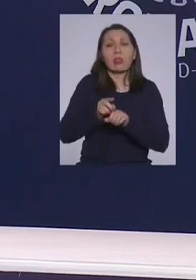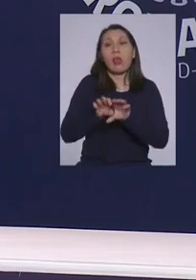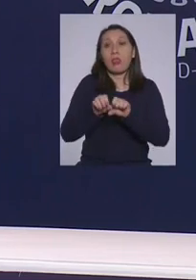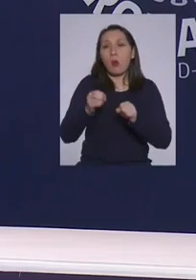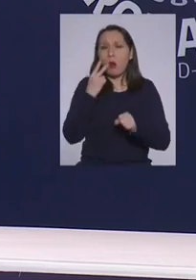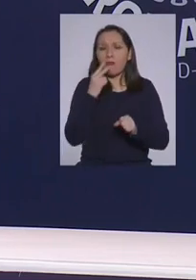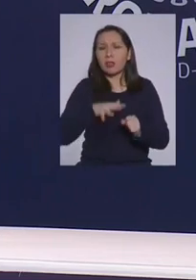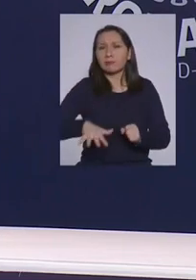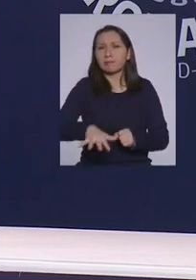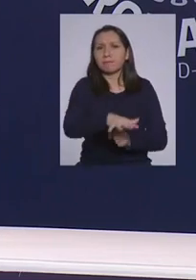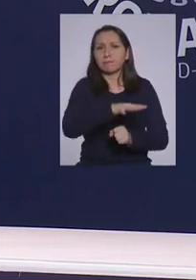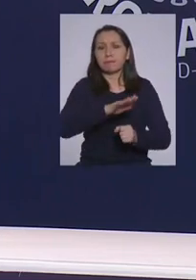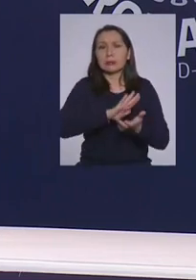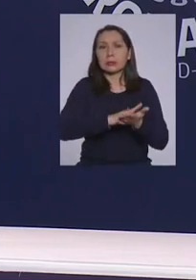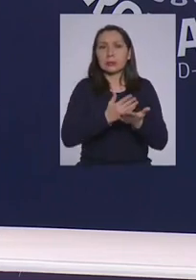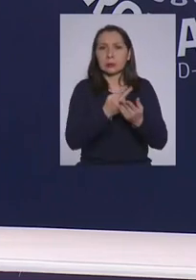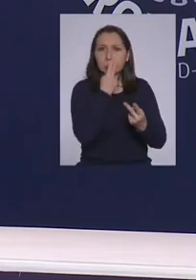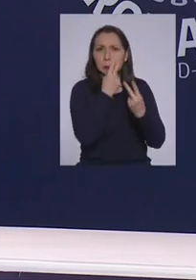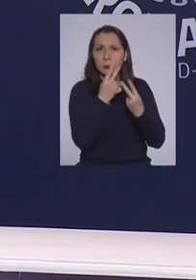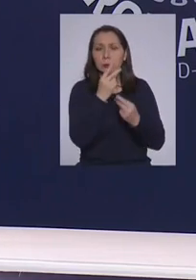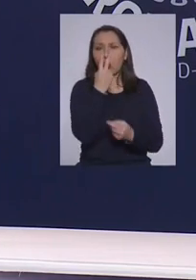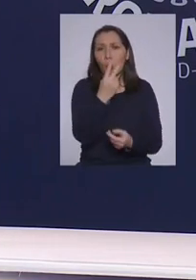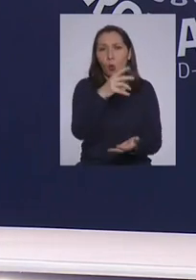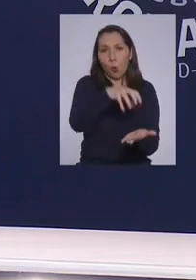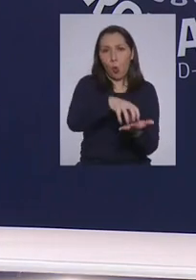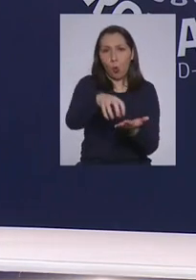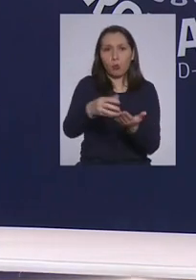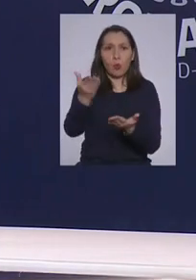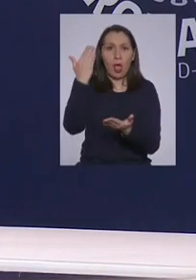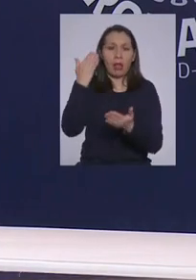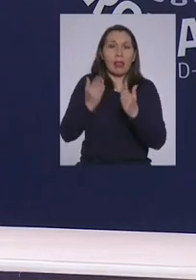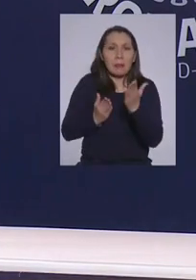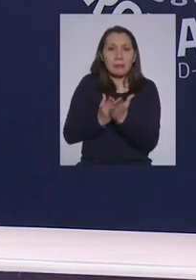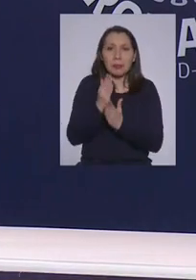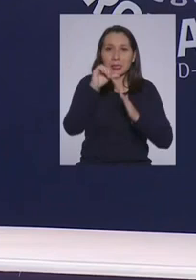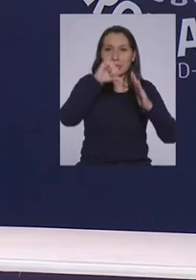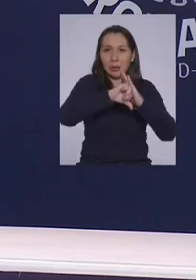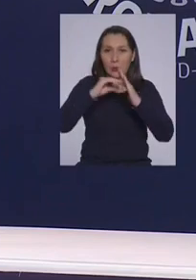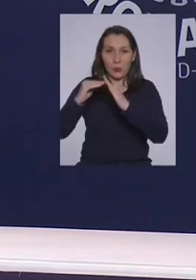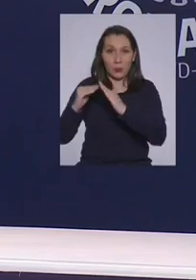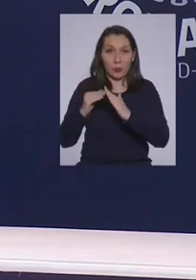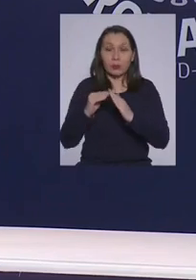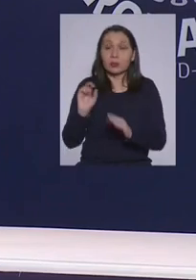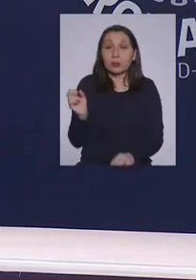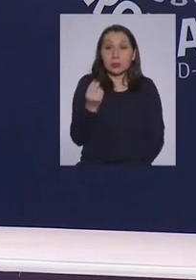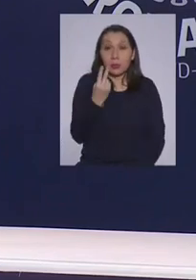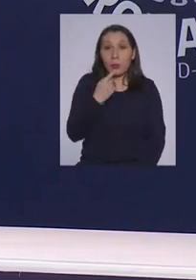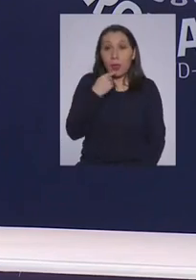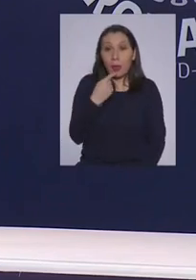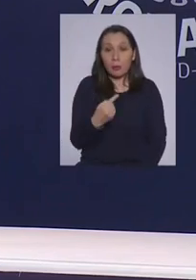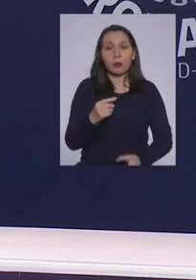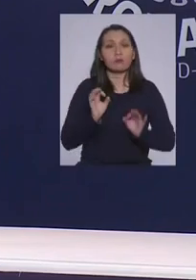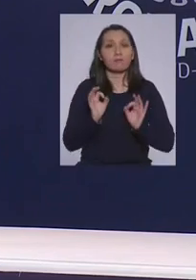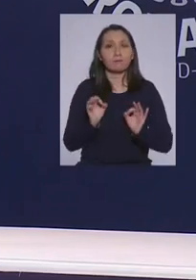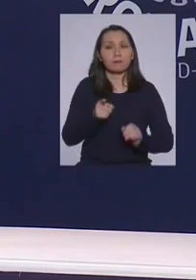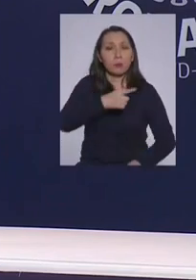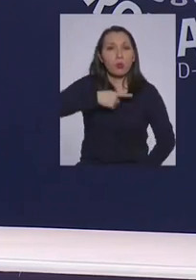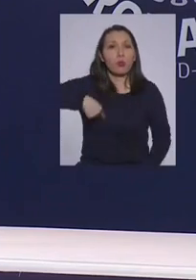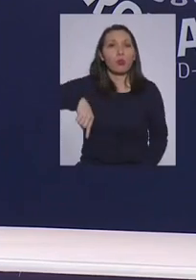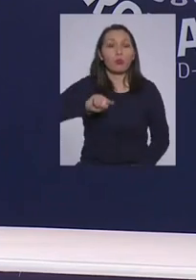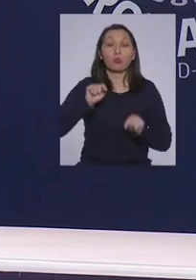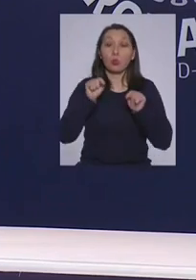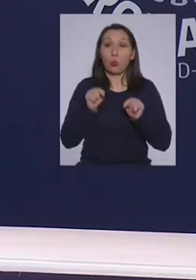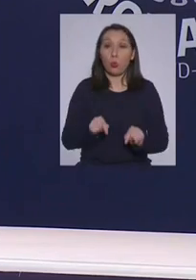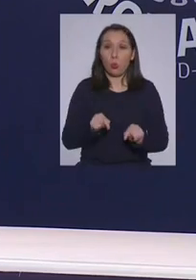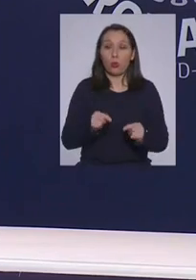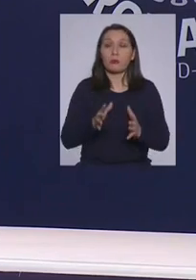a la situación epidemiológica que estamos viendo en esas dos comunas que ya mencioné. En base a la segunda pregunta, efectivamente nosotros hoy